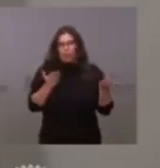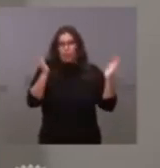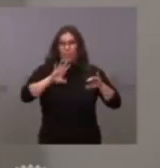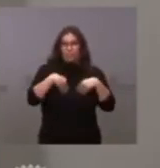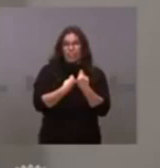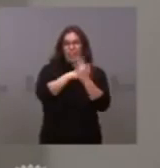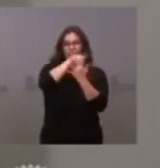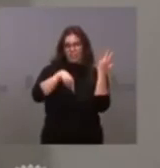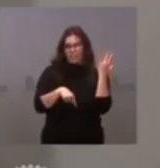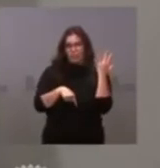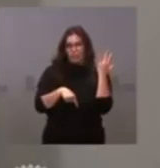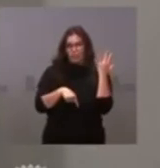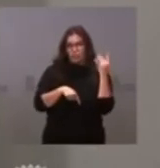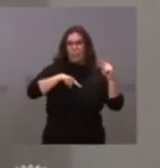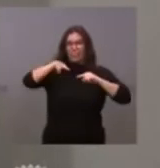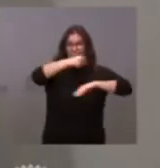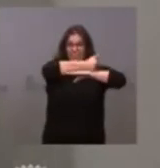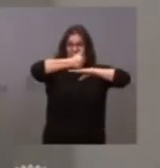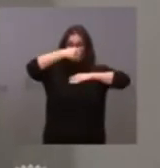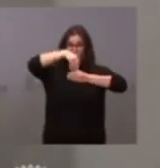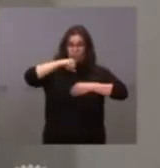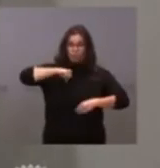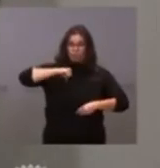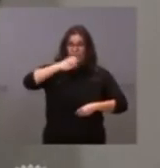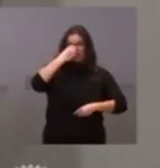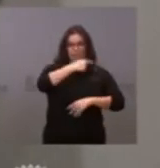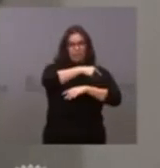directivos de ese hospital.